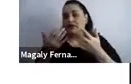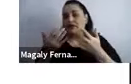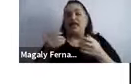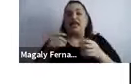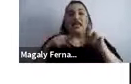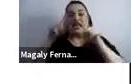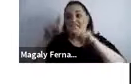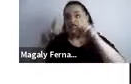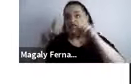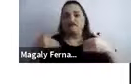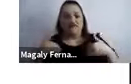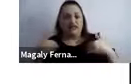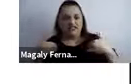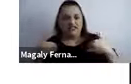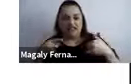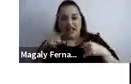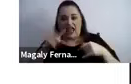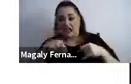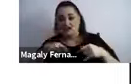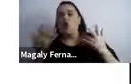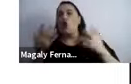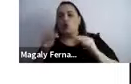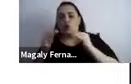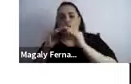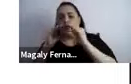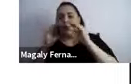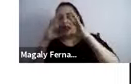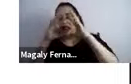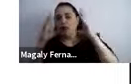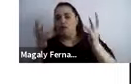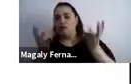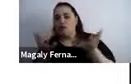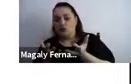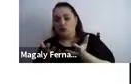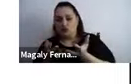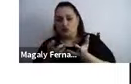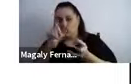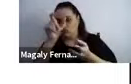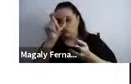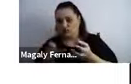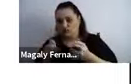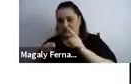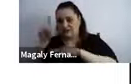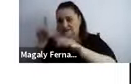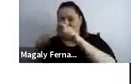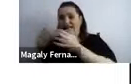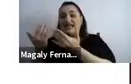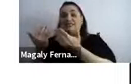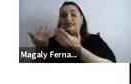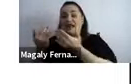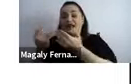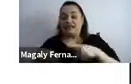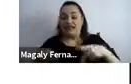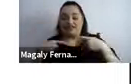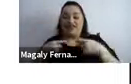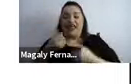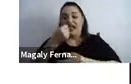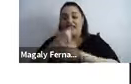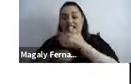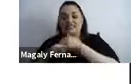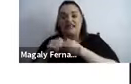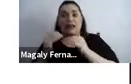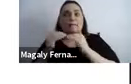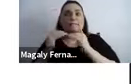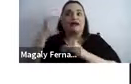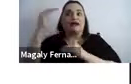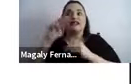etc. Y esto es cómo está el mundo en cuanto a su índice holístico. Esta es la esperanza de vida al nacer, que apenas pasa de 20 años